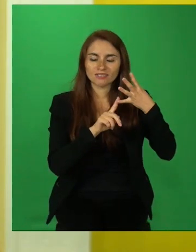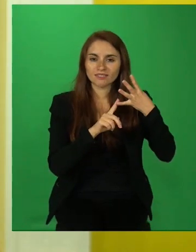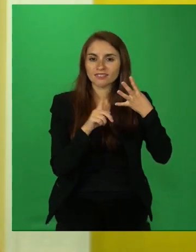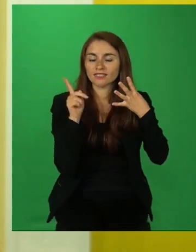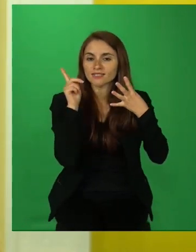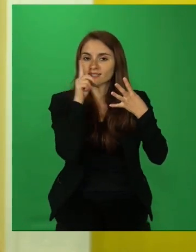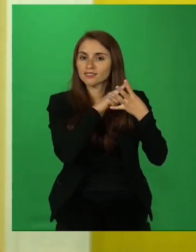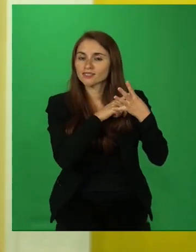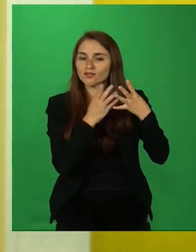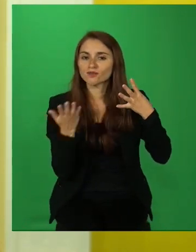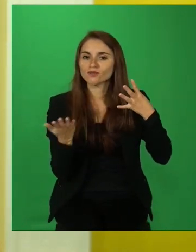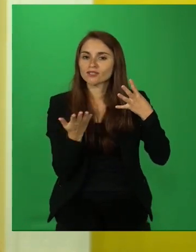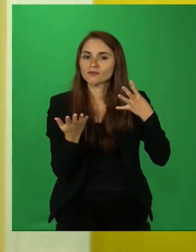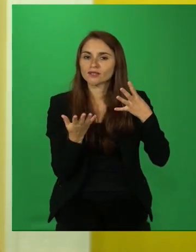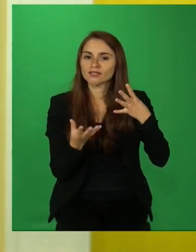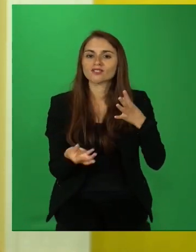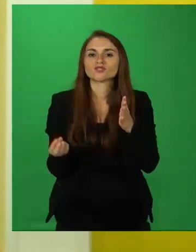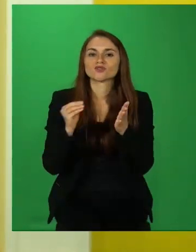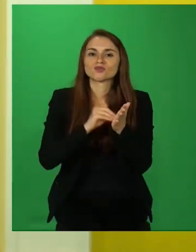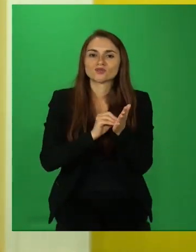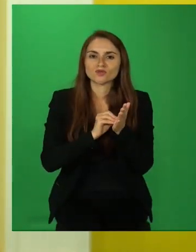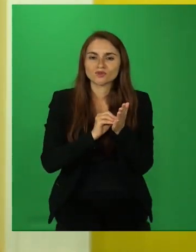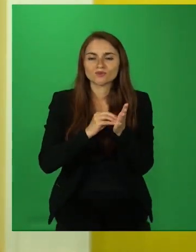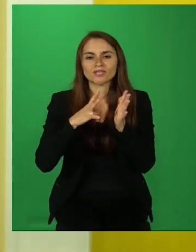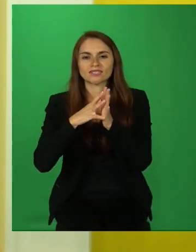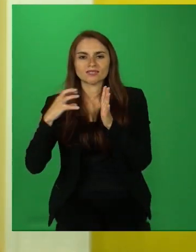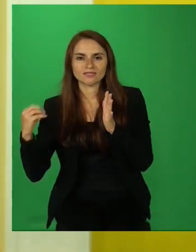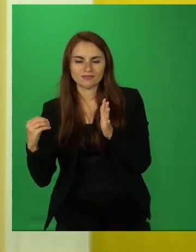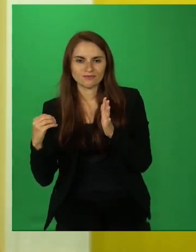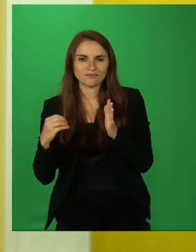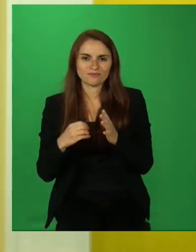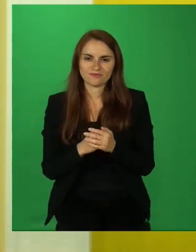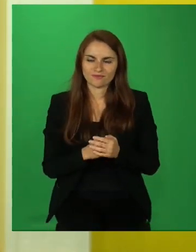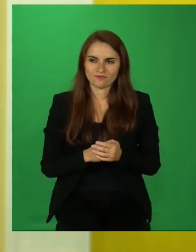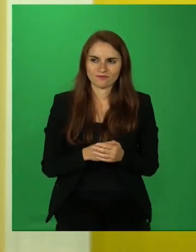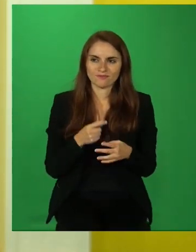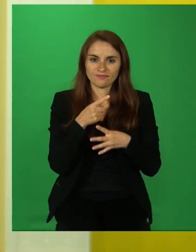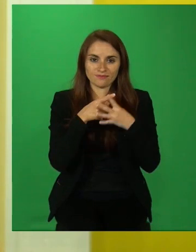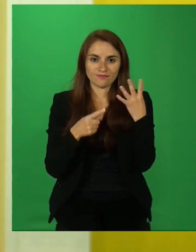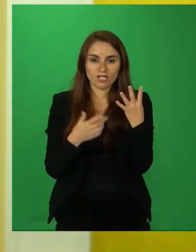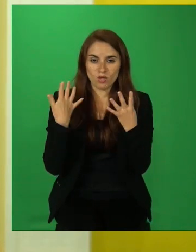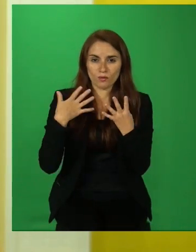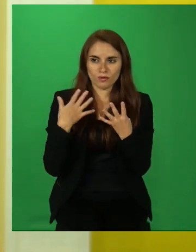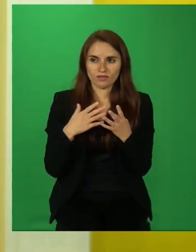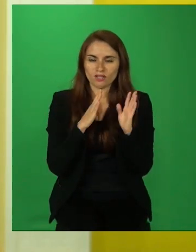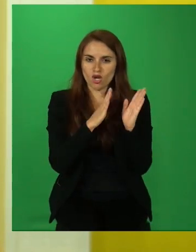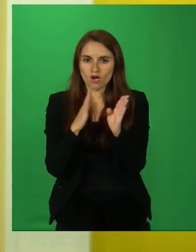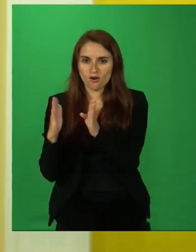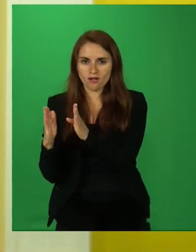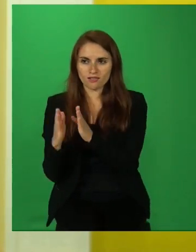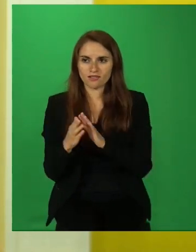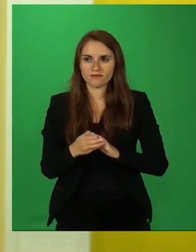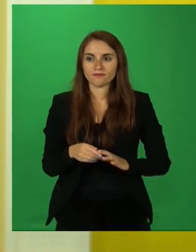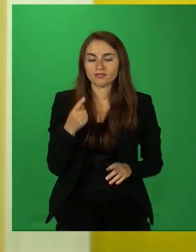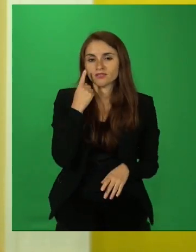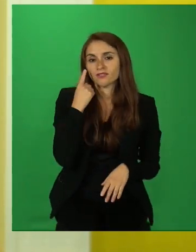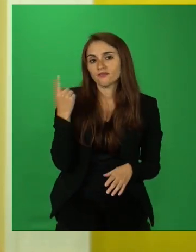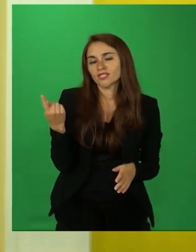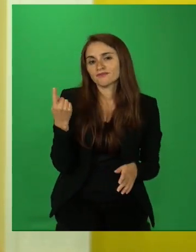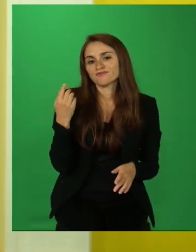orden en que aparecen y finalmente adiciones y sustracciones así que como ves